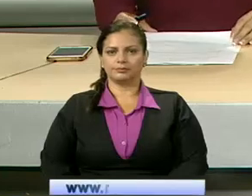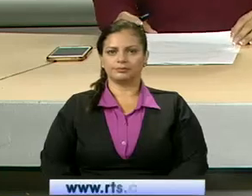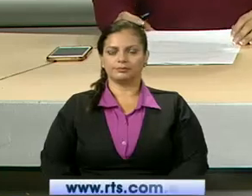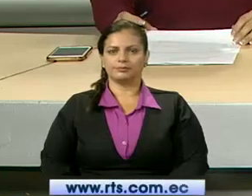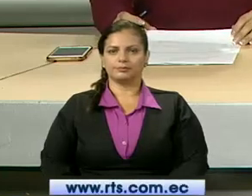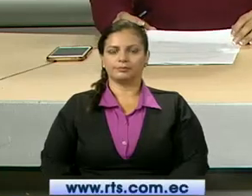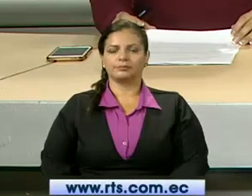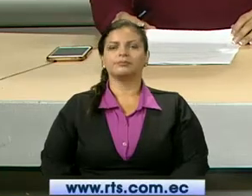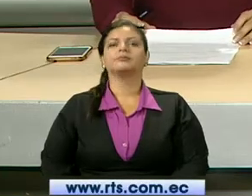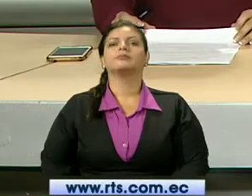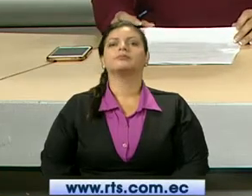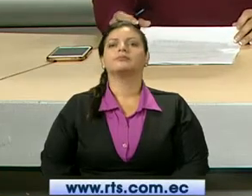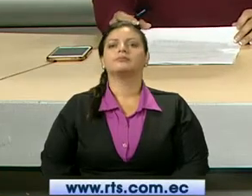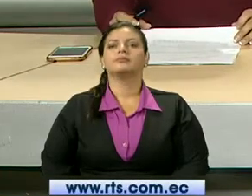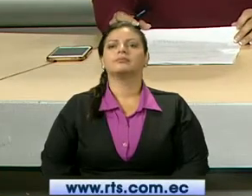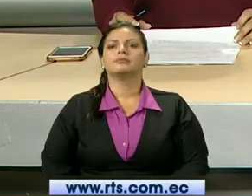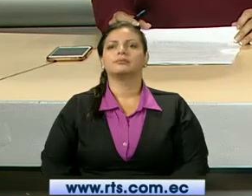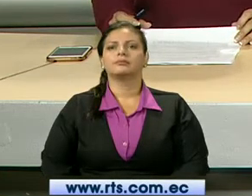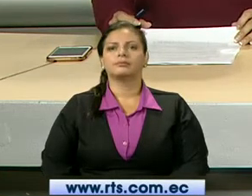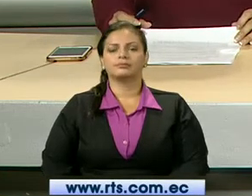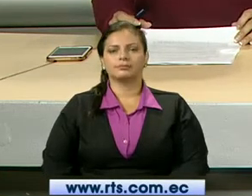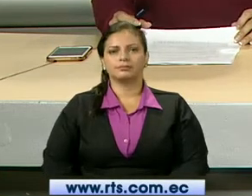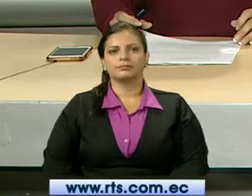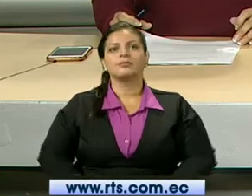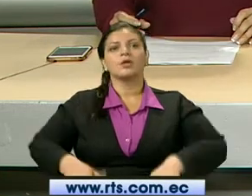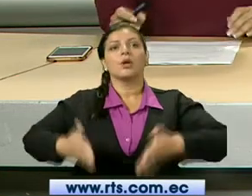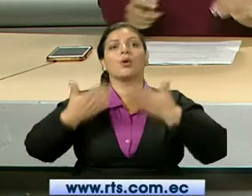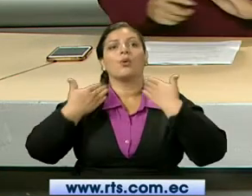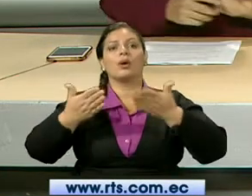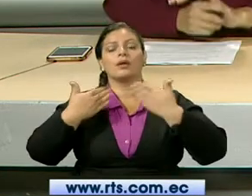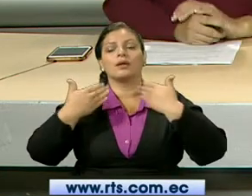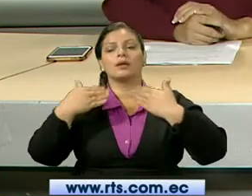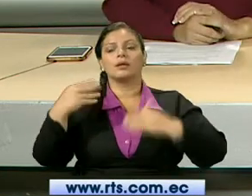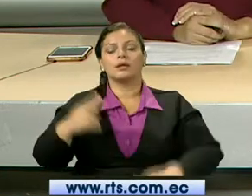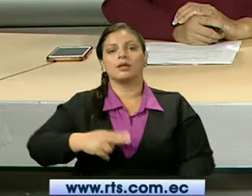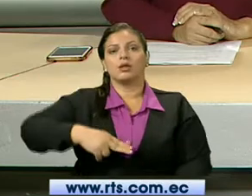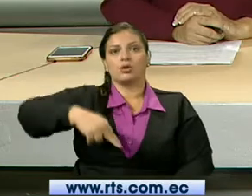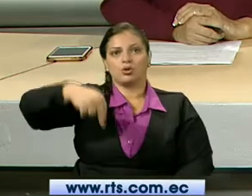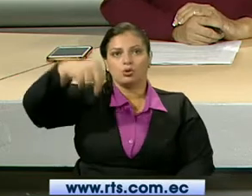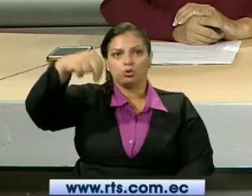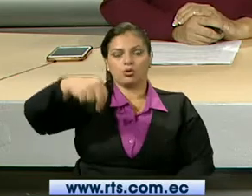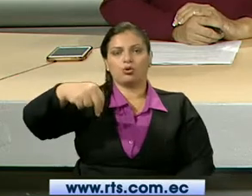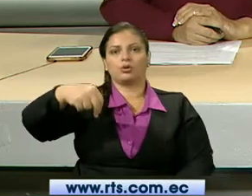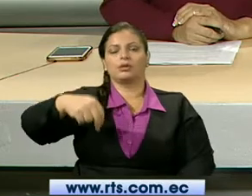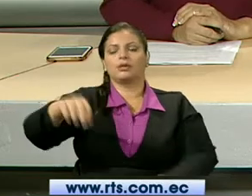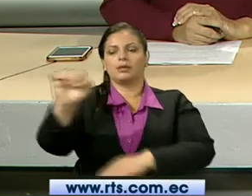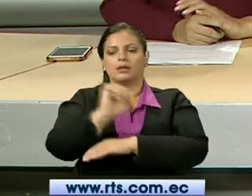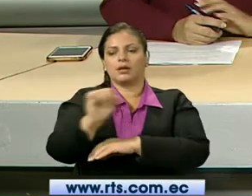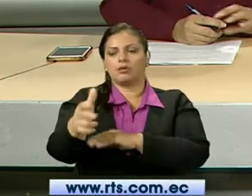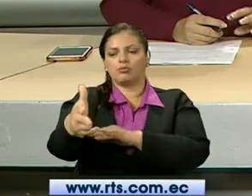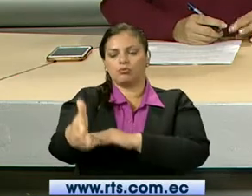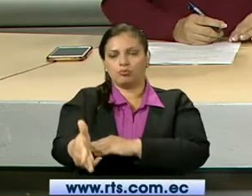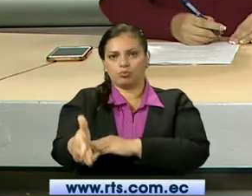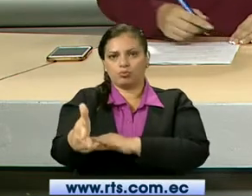cámara de seguridad grabó el robo de un auto que se encontraba estacionado. El hecho se produjo al norte de Guayaquil.